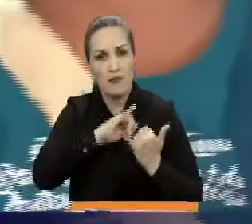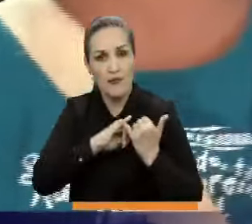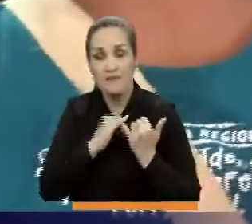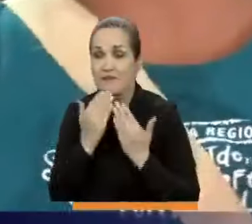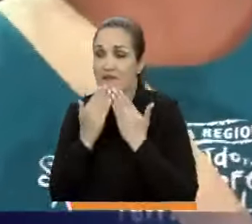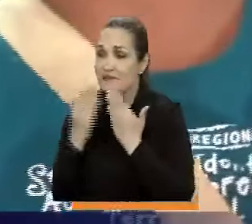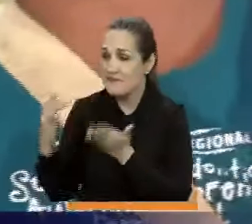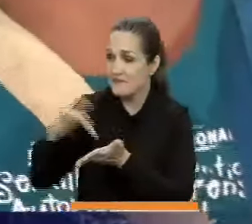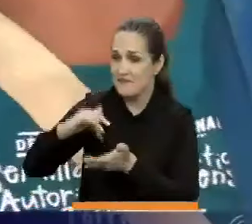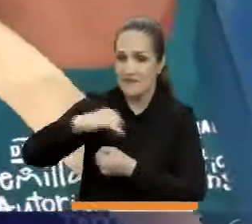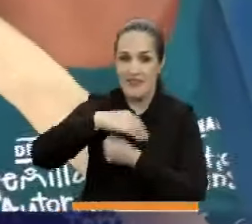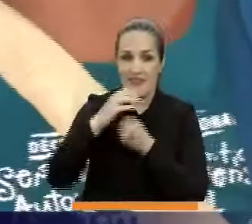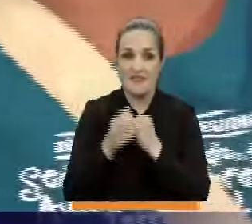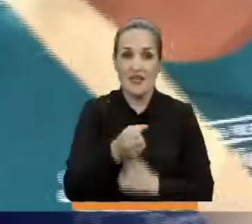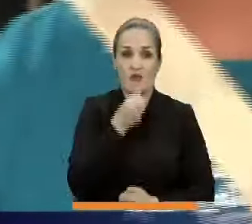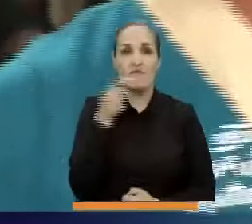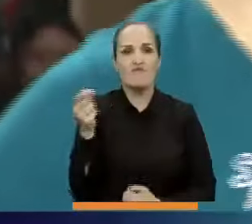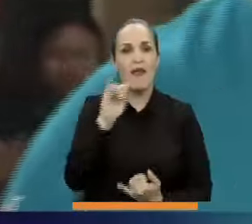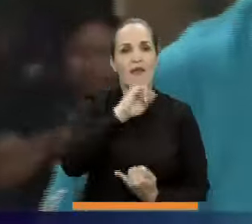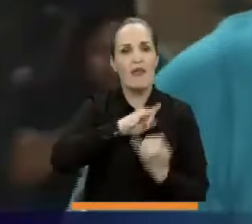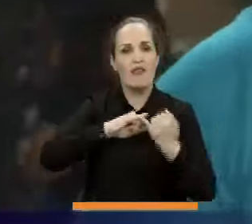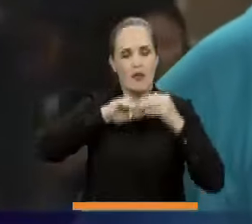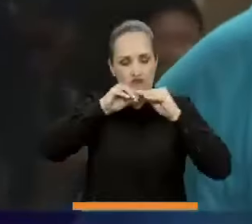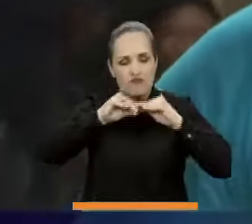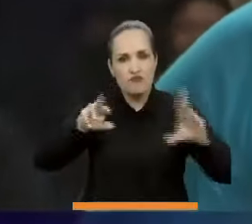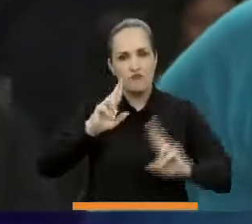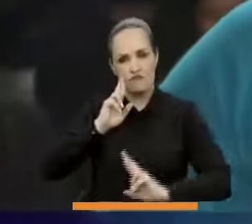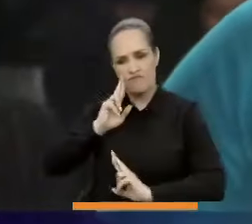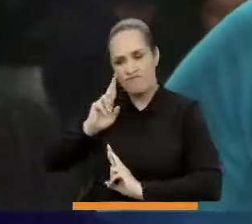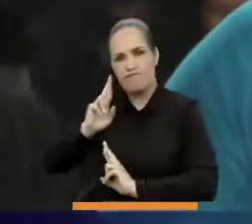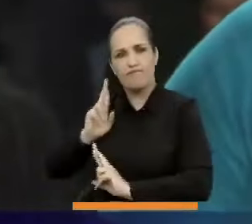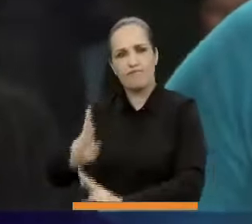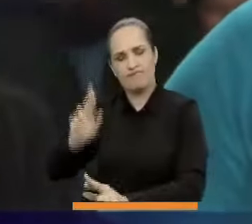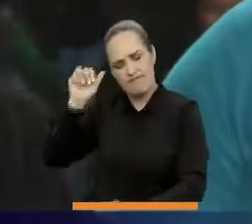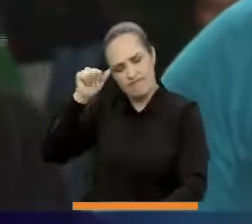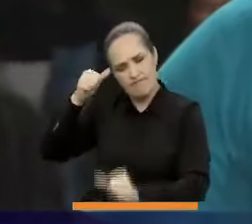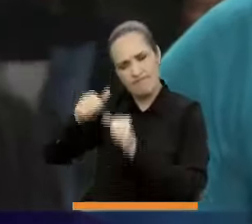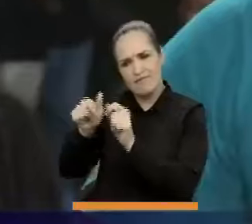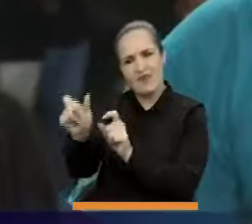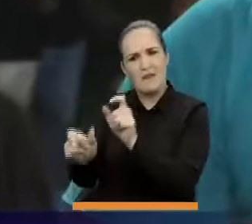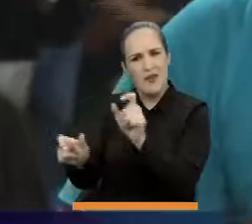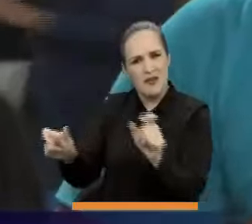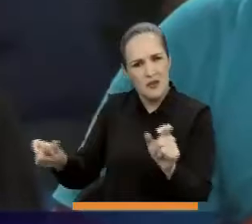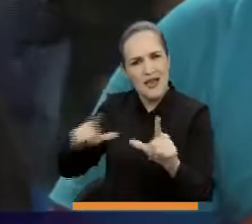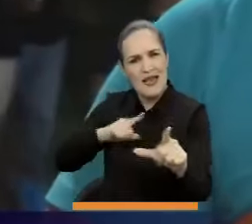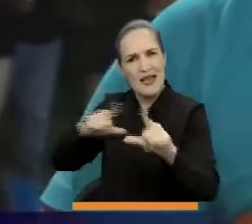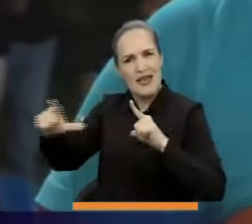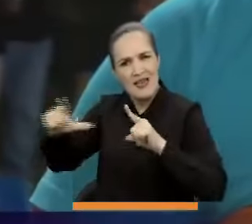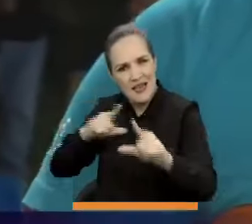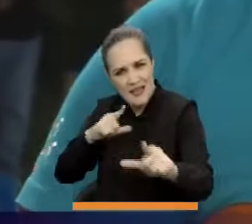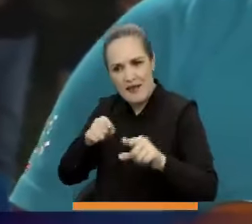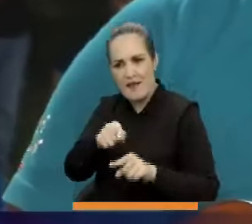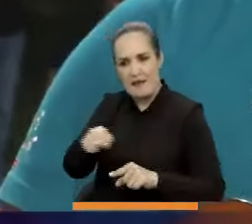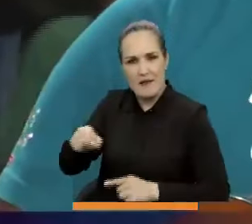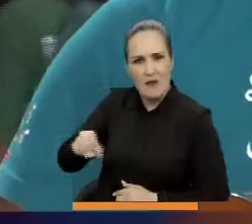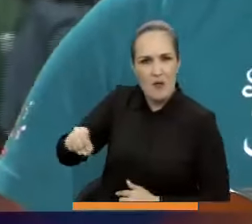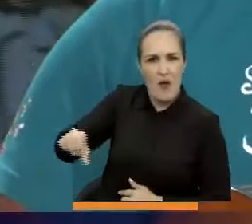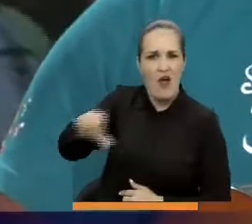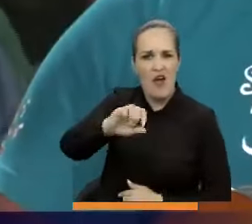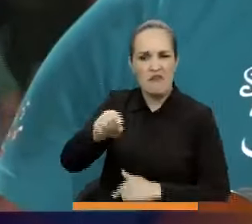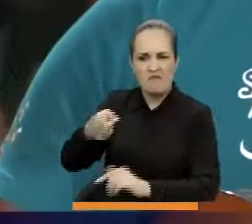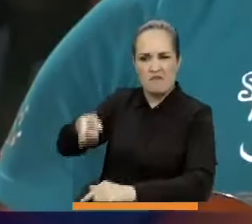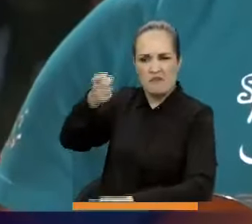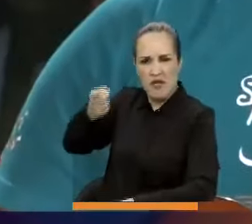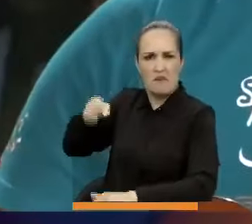estos mensajes de identidad, en reconocimiento, en memorias a todos aquellos líderes y lideresas que han sido